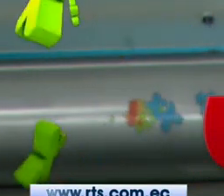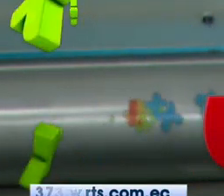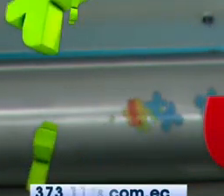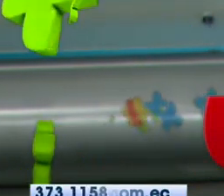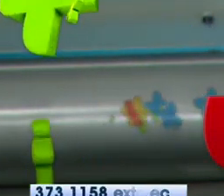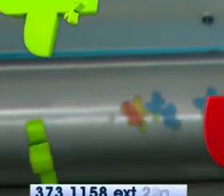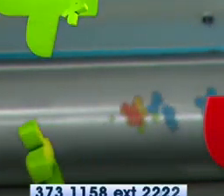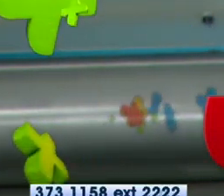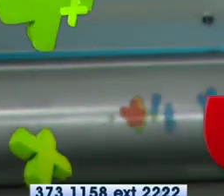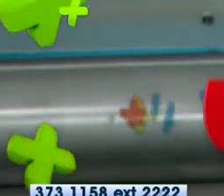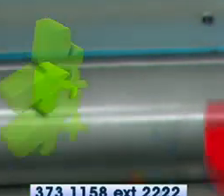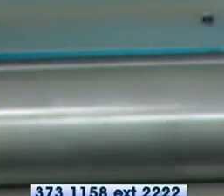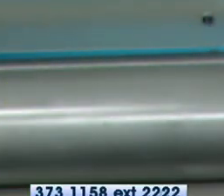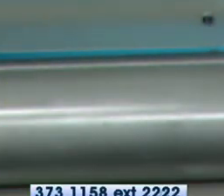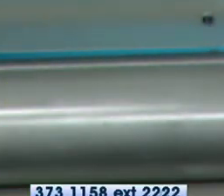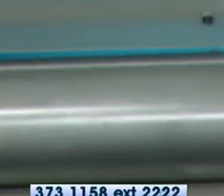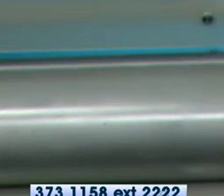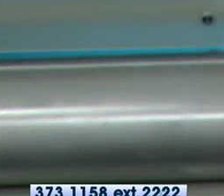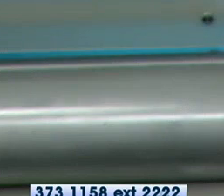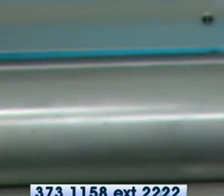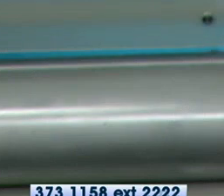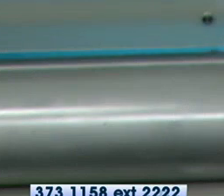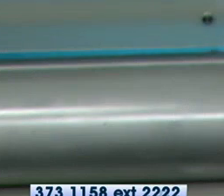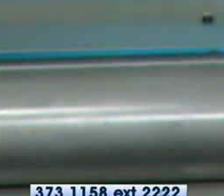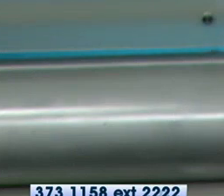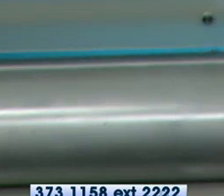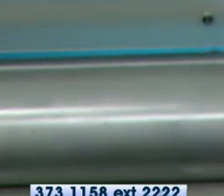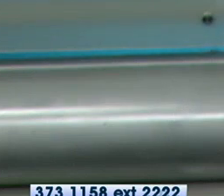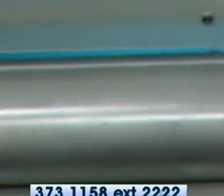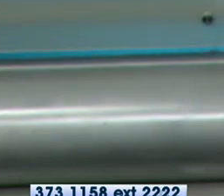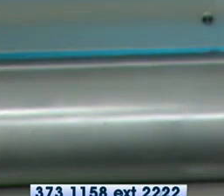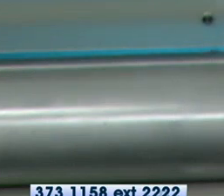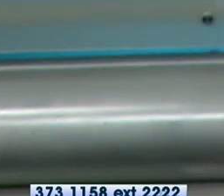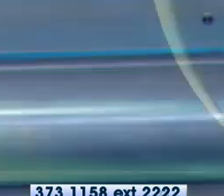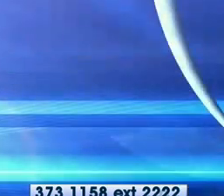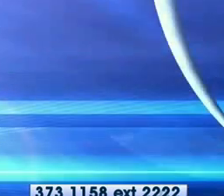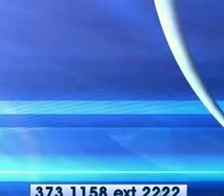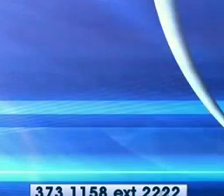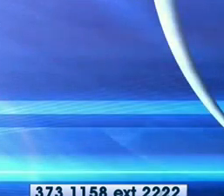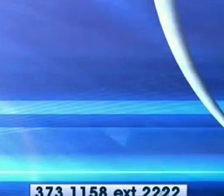acompañarnos. Lo que sigue, el mejor programa deportivo del país, Copa. Buenas noches.